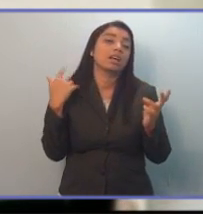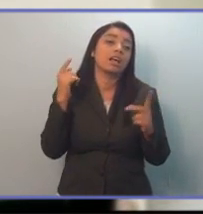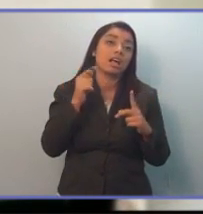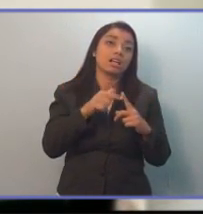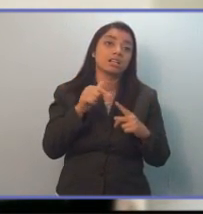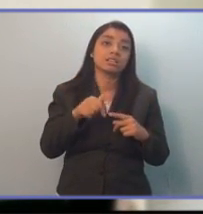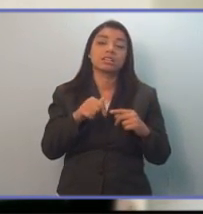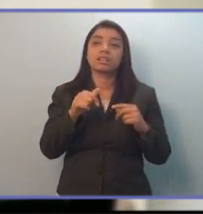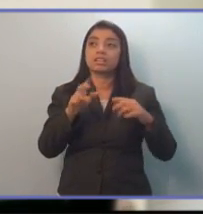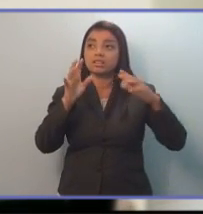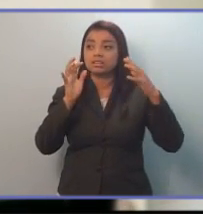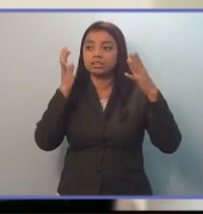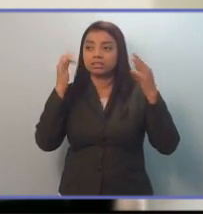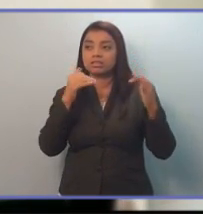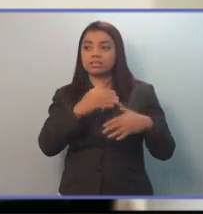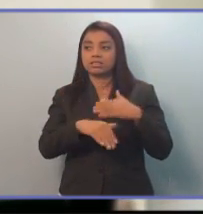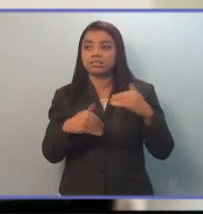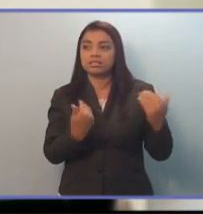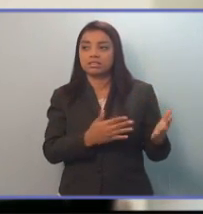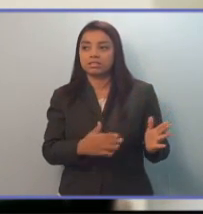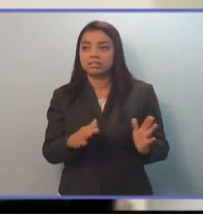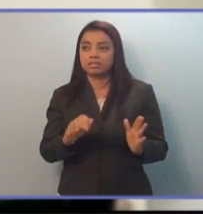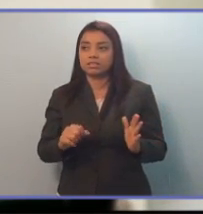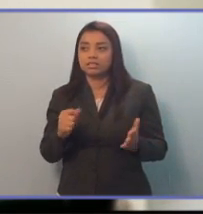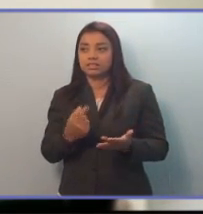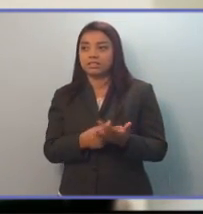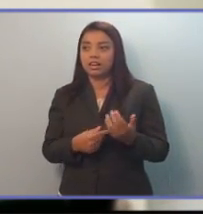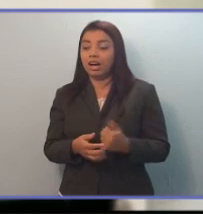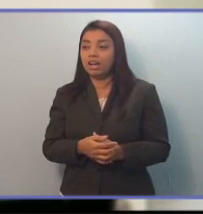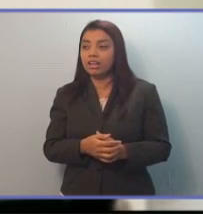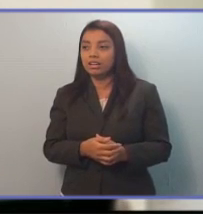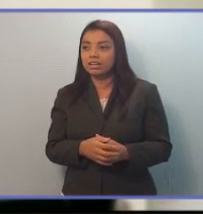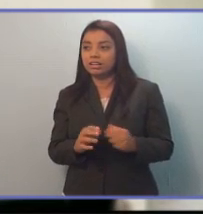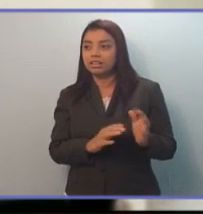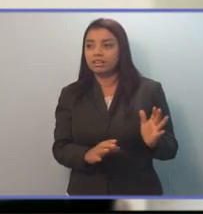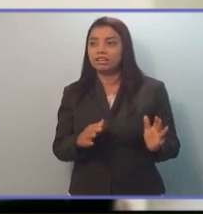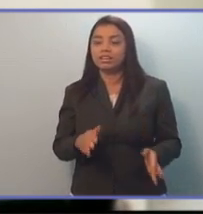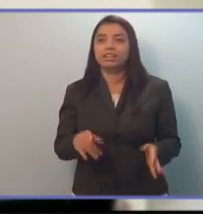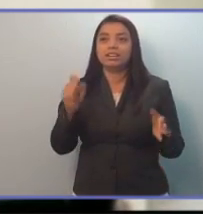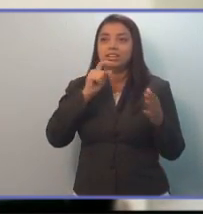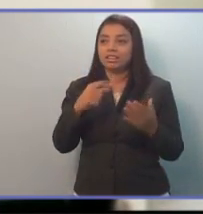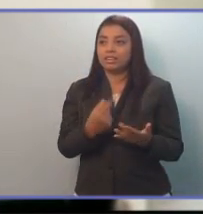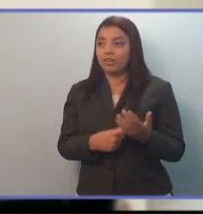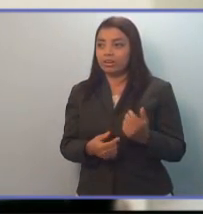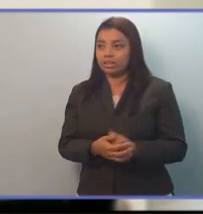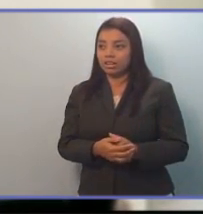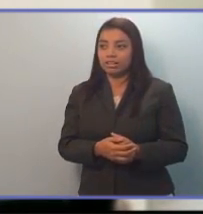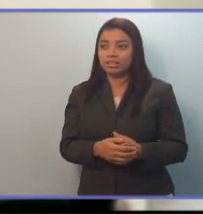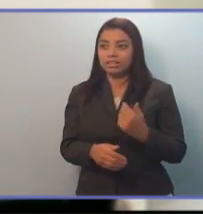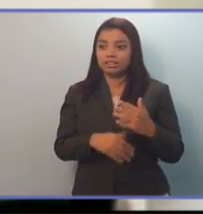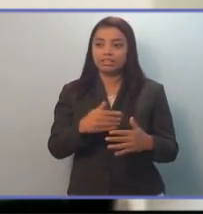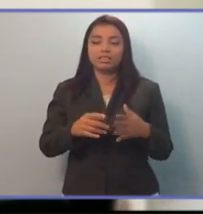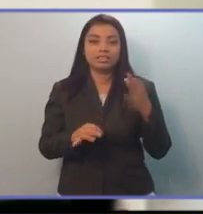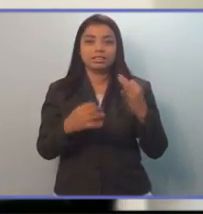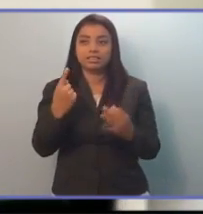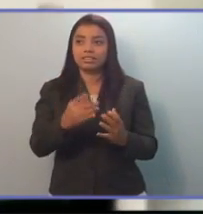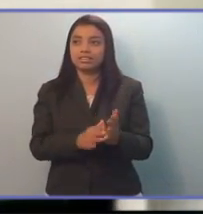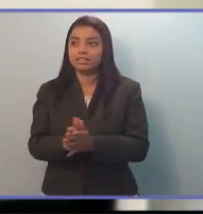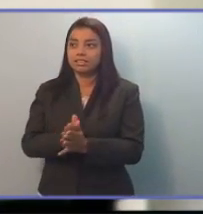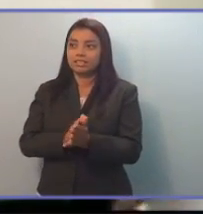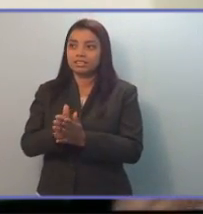casi sentencias que se conocen más por el Twitter que por una notificación oficial a las personas